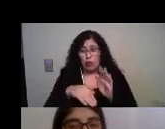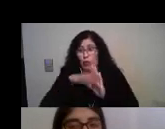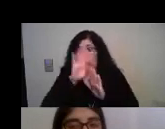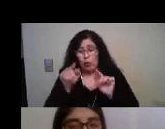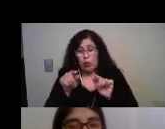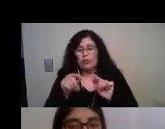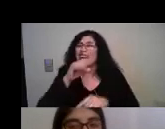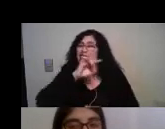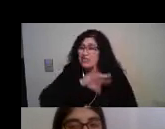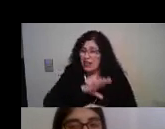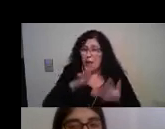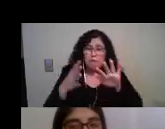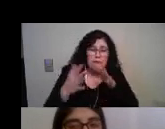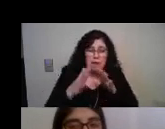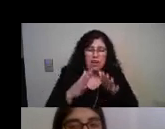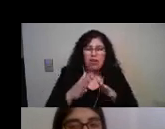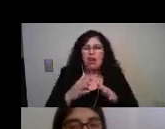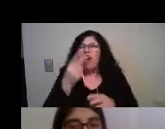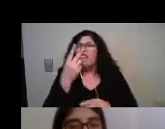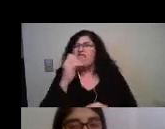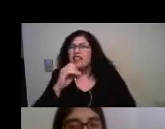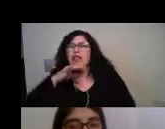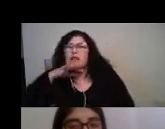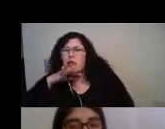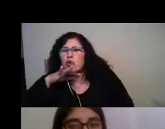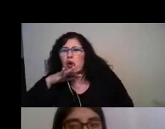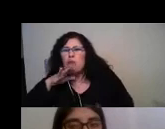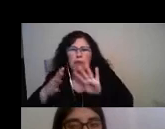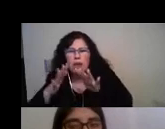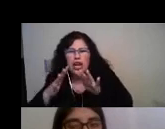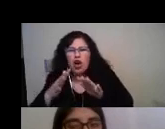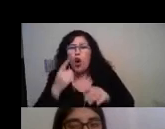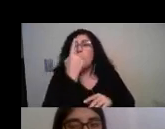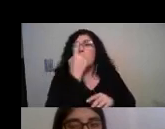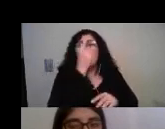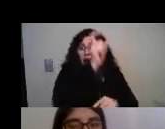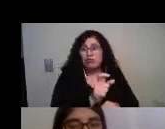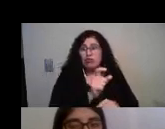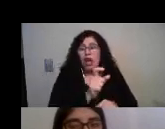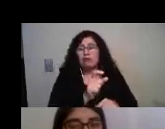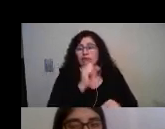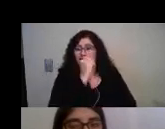en Chile prácticamente cada 20 minutos una persona sufre un accidente